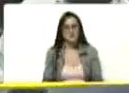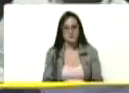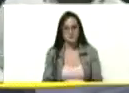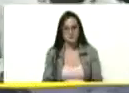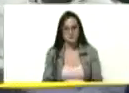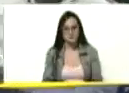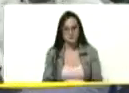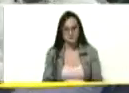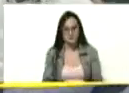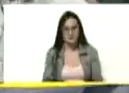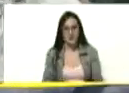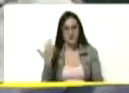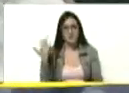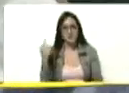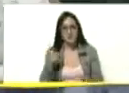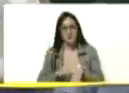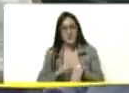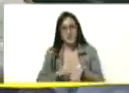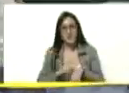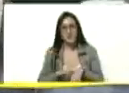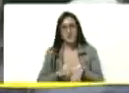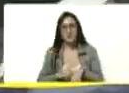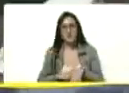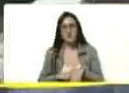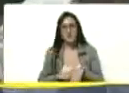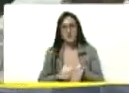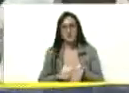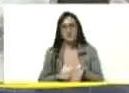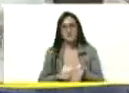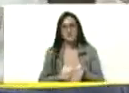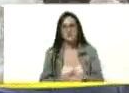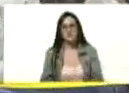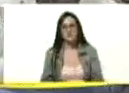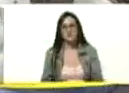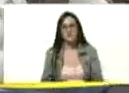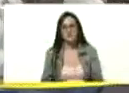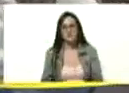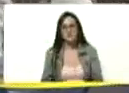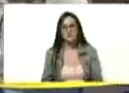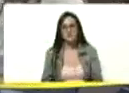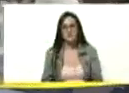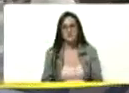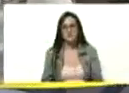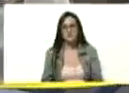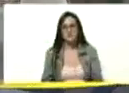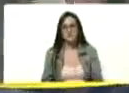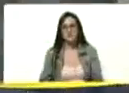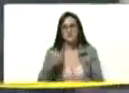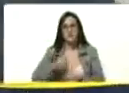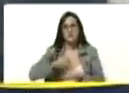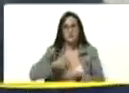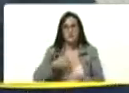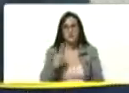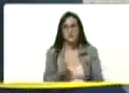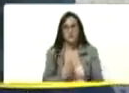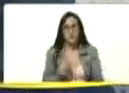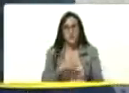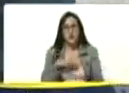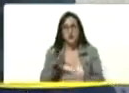En aquellos tiempos donde Cuba estaba librando la batalla sola en nuestra